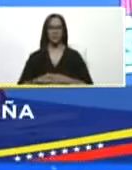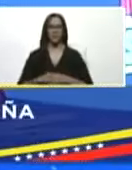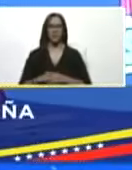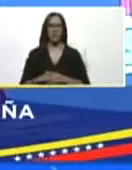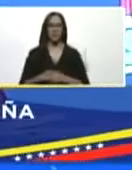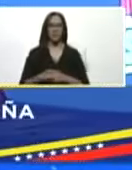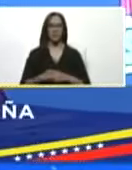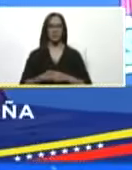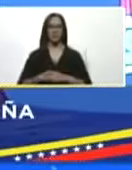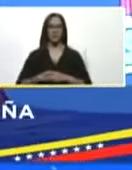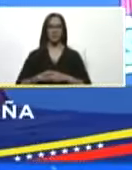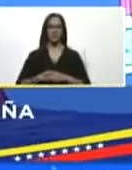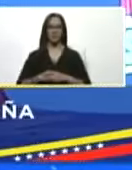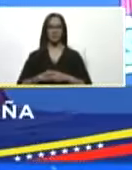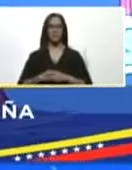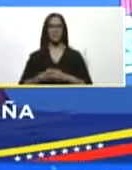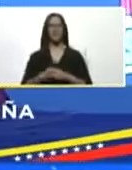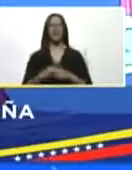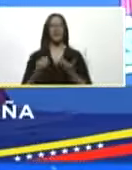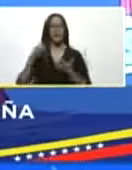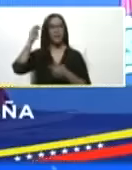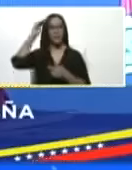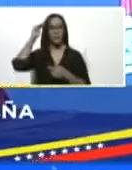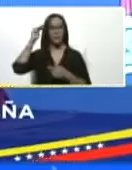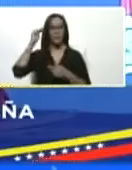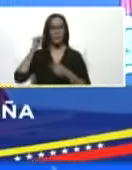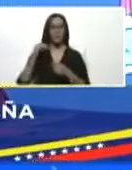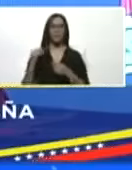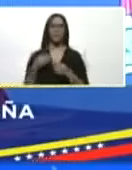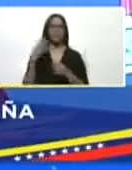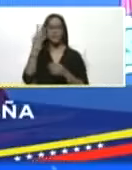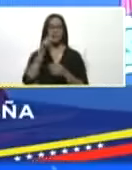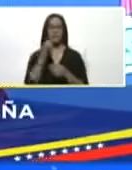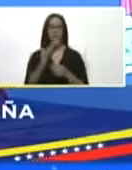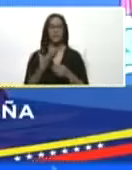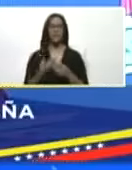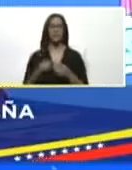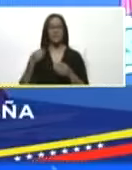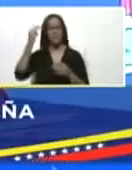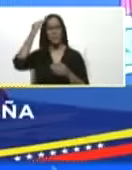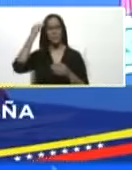Esta historia tan grande, tan hermosa que tiene nuestro país,